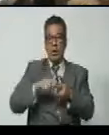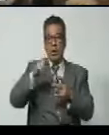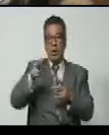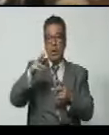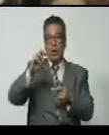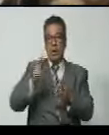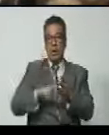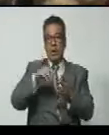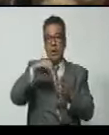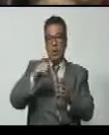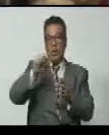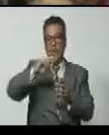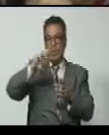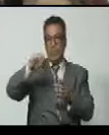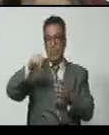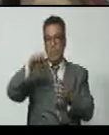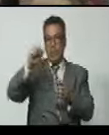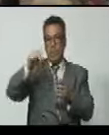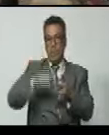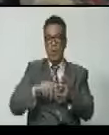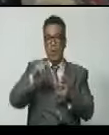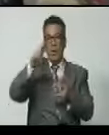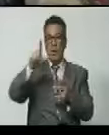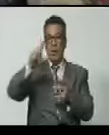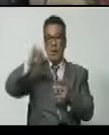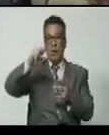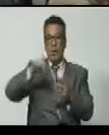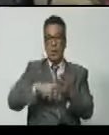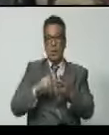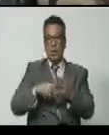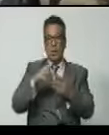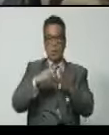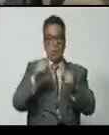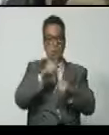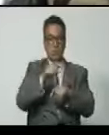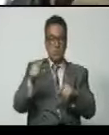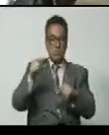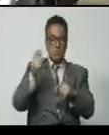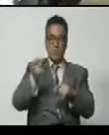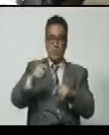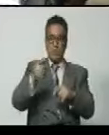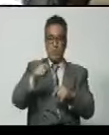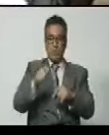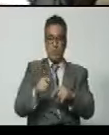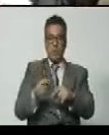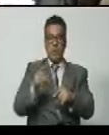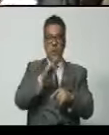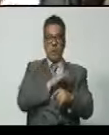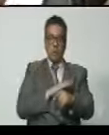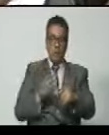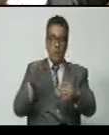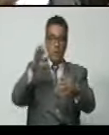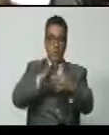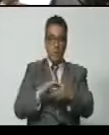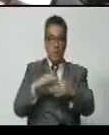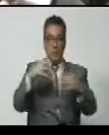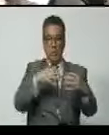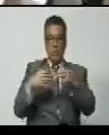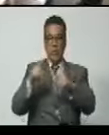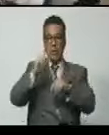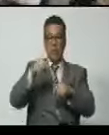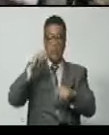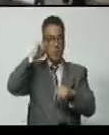Hernández, Carmen Clemente Traveso, Lina Ron, a todas ellas que sumaron y son parte de esta lucha, pero también